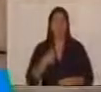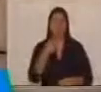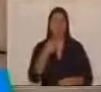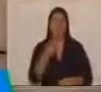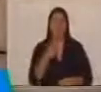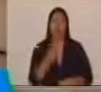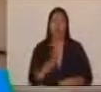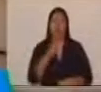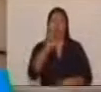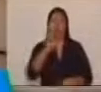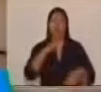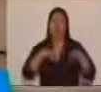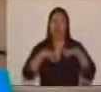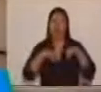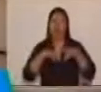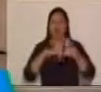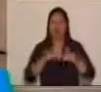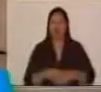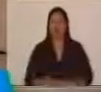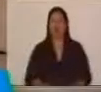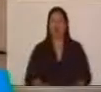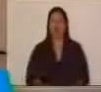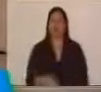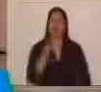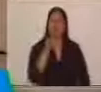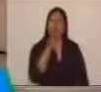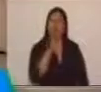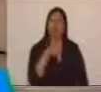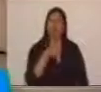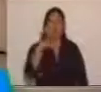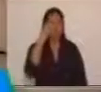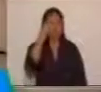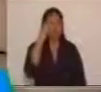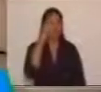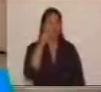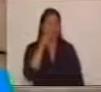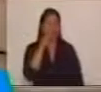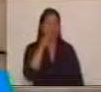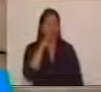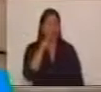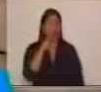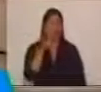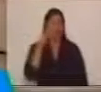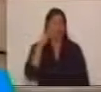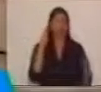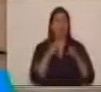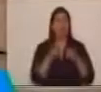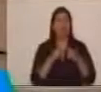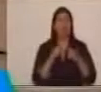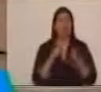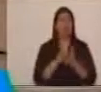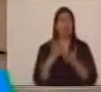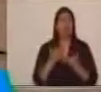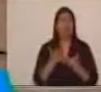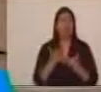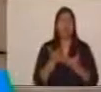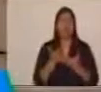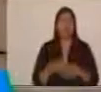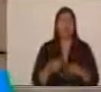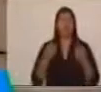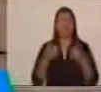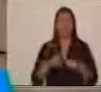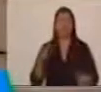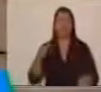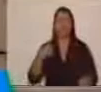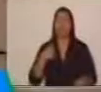acá. Quiero que usted determine. Yo sé que usted conoce más de alguna obra literaria, pero el reto que yo le voy a colocar a usted son